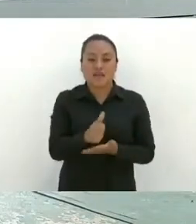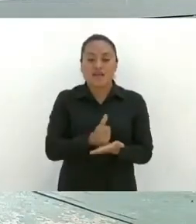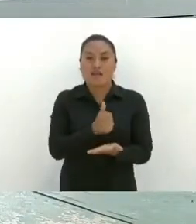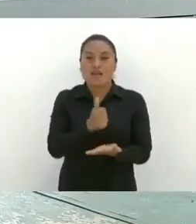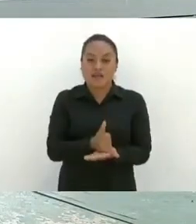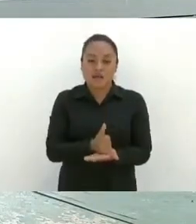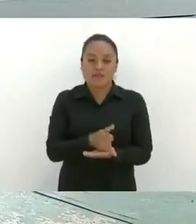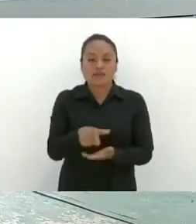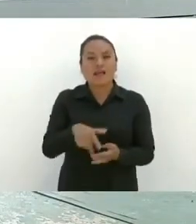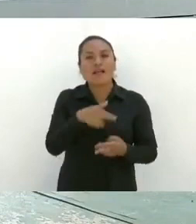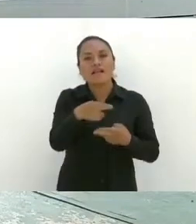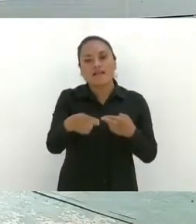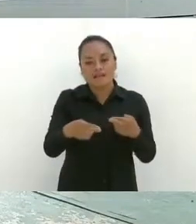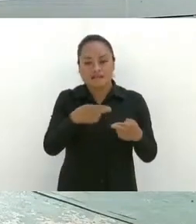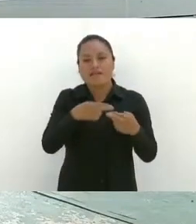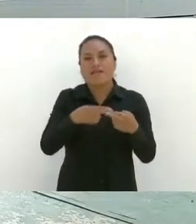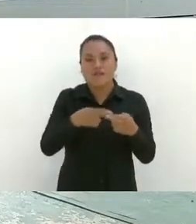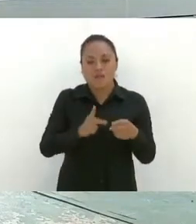esta región